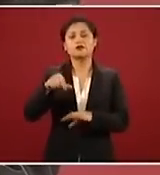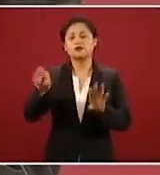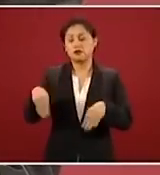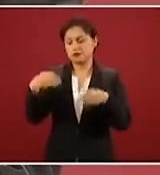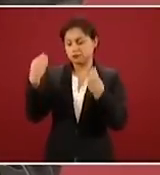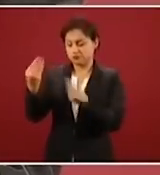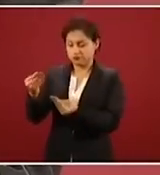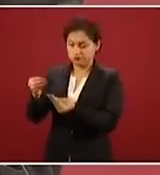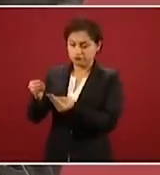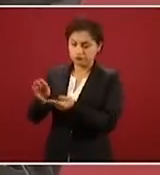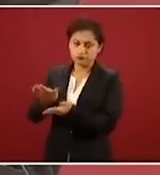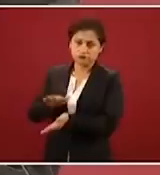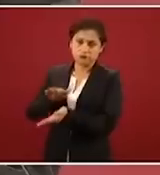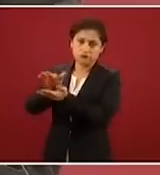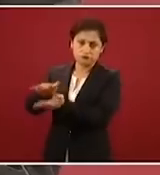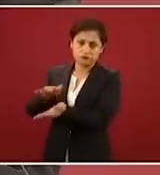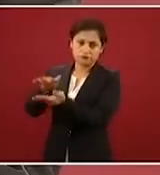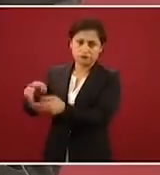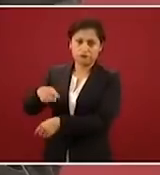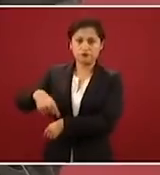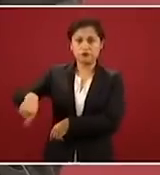hacer. Les comentaba,